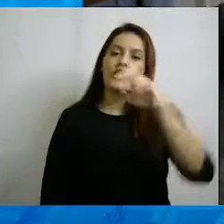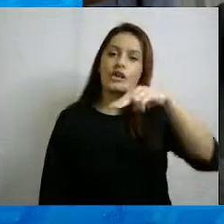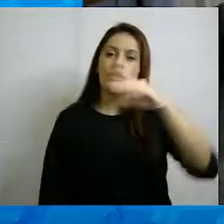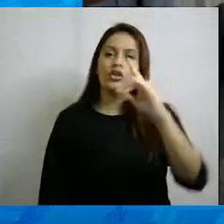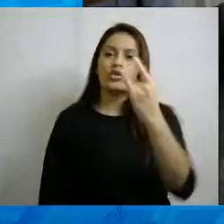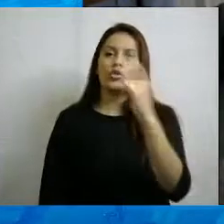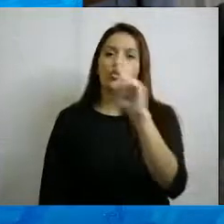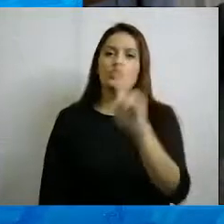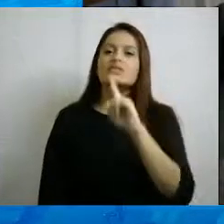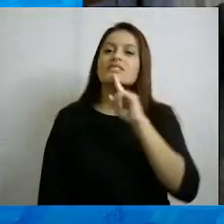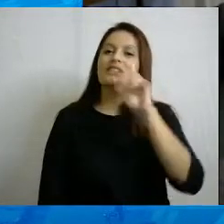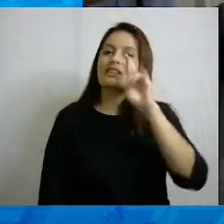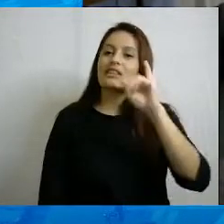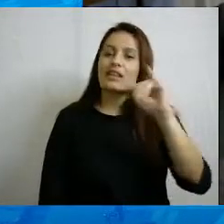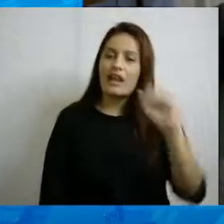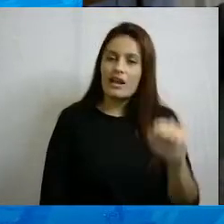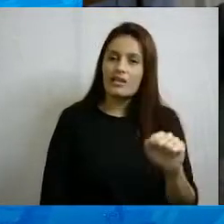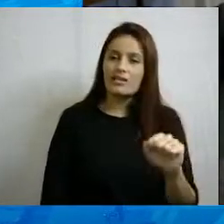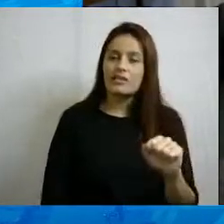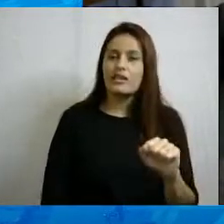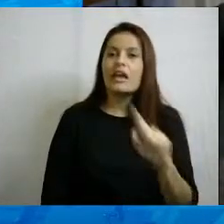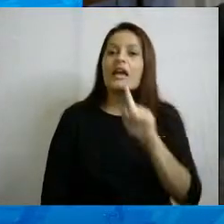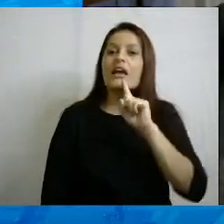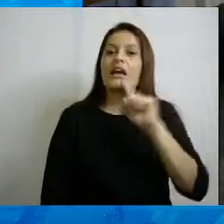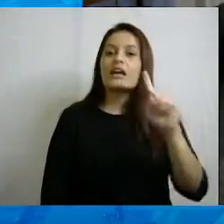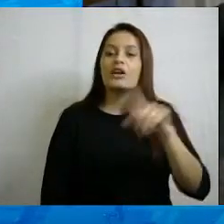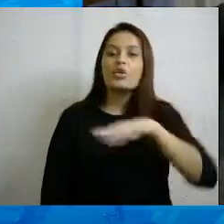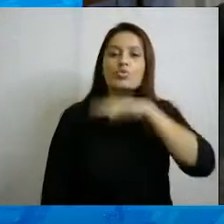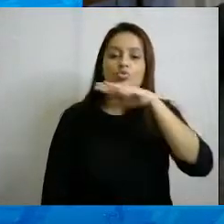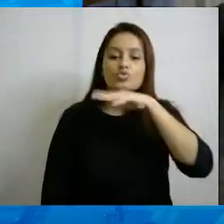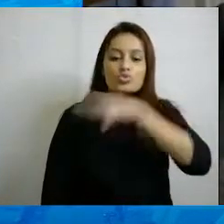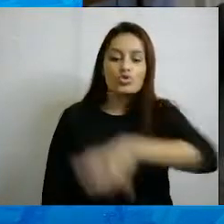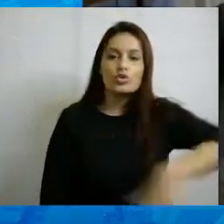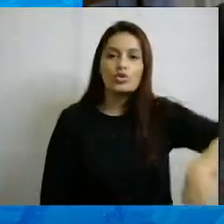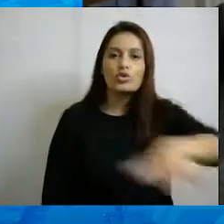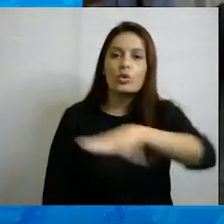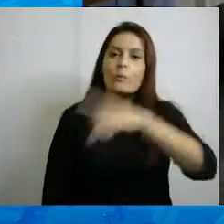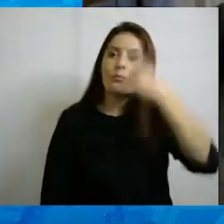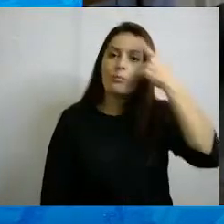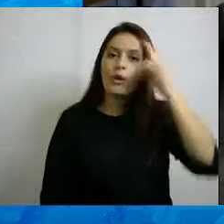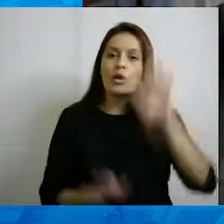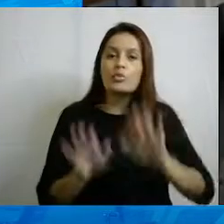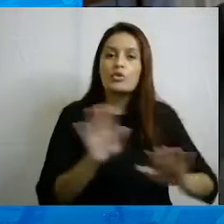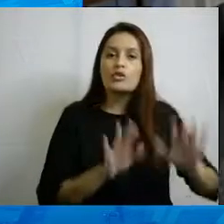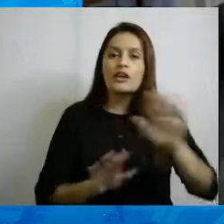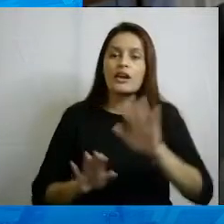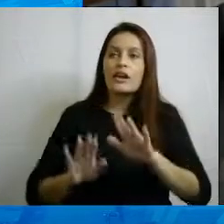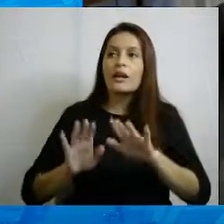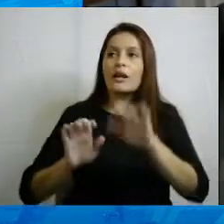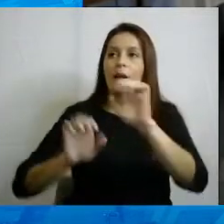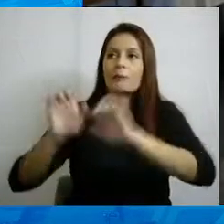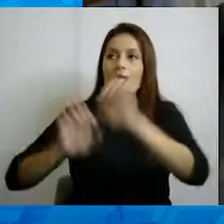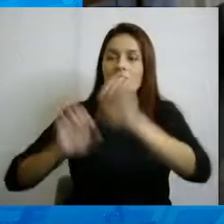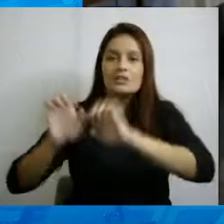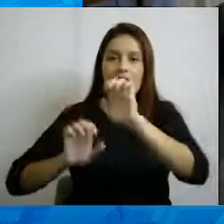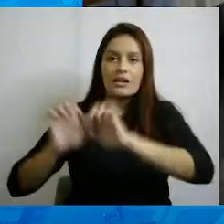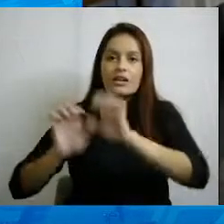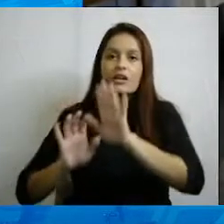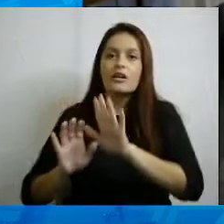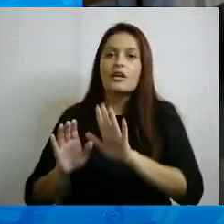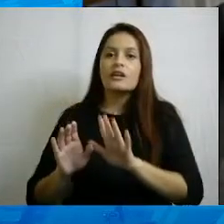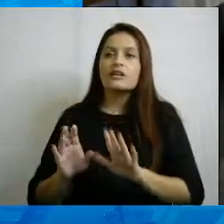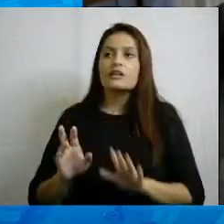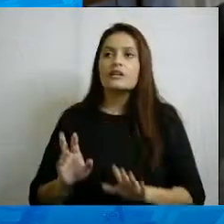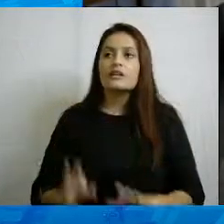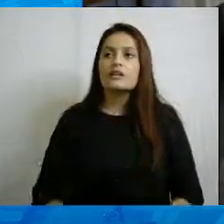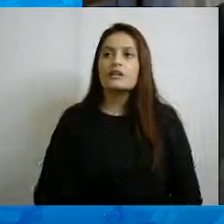Si estamos privilegiando el uso de suelo en esta zona para proteger el uso industrial, agroindustrial en este caso, más que el